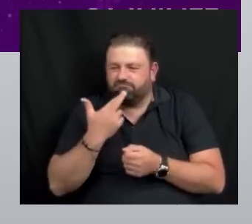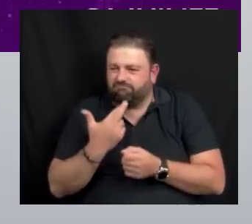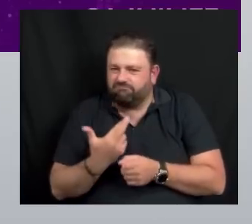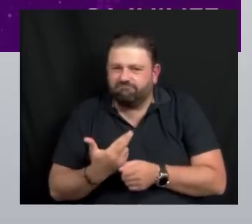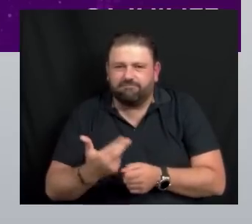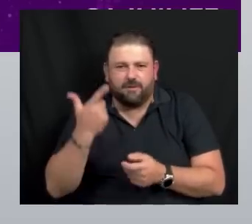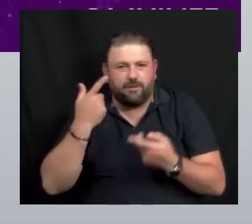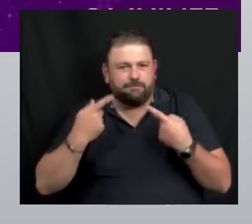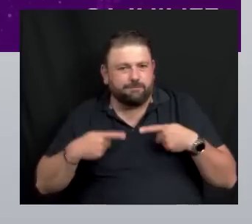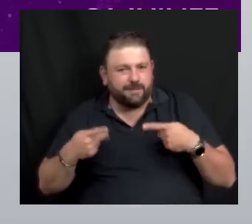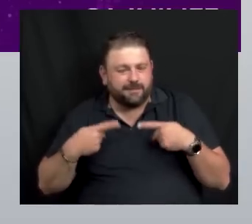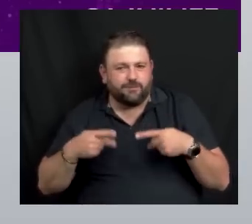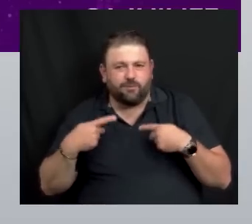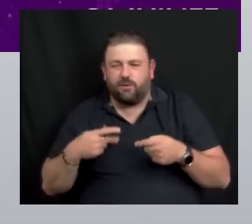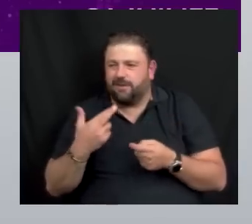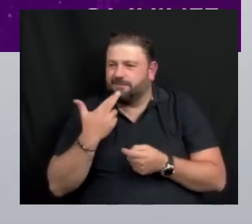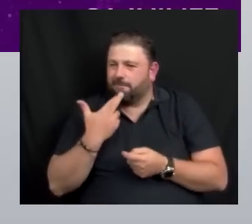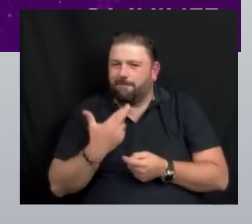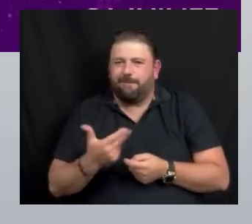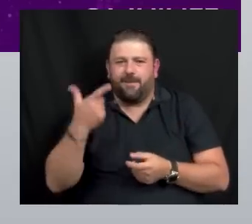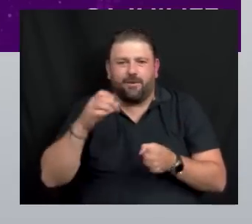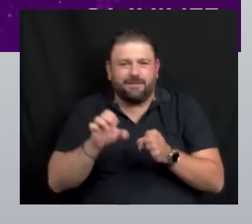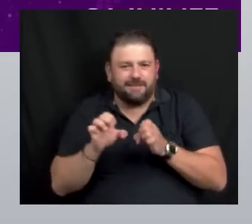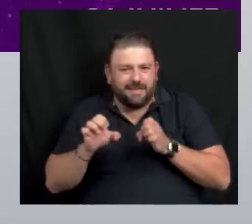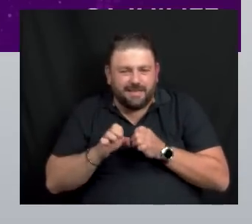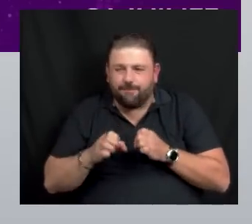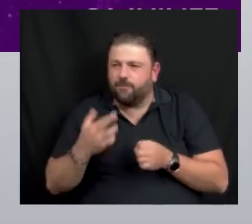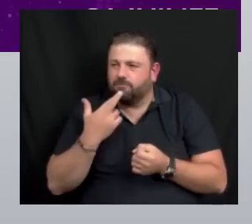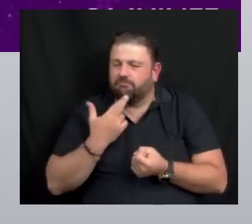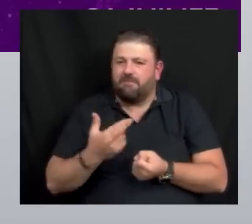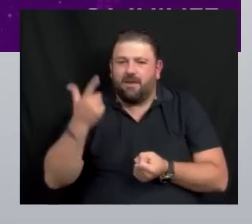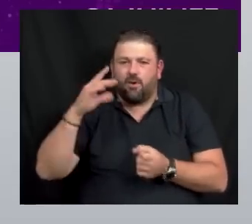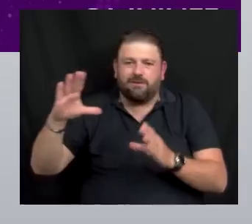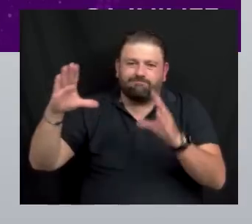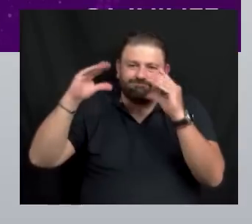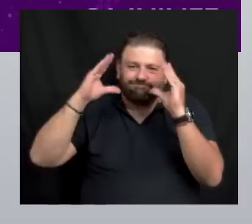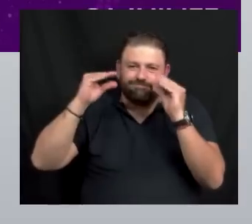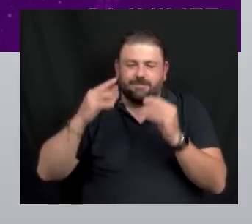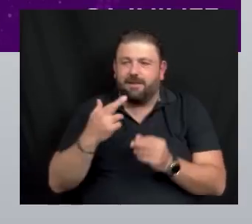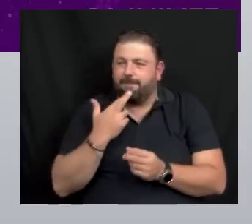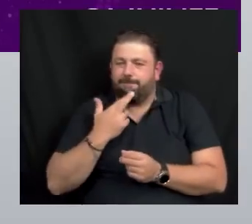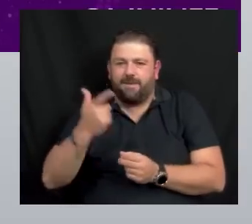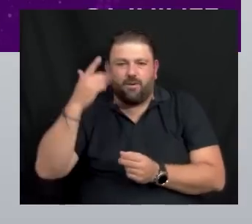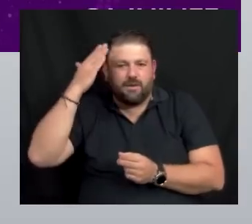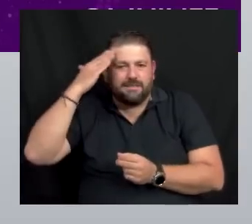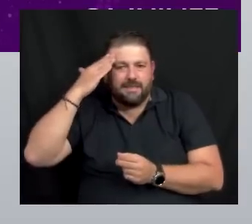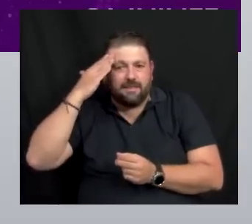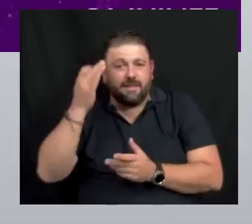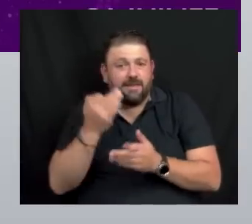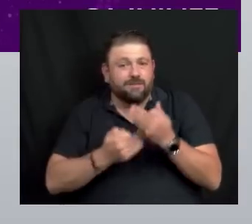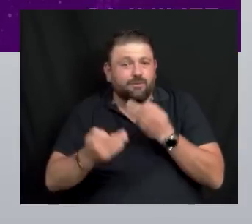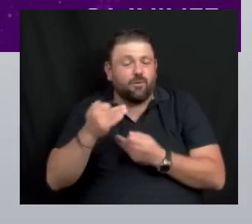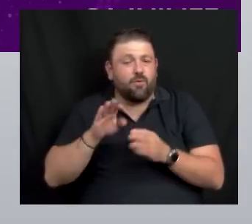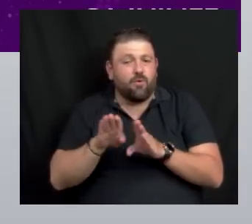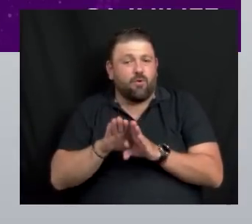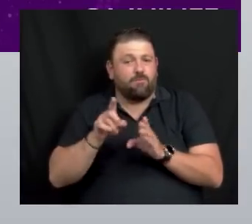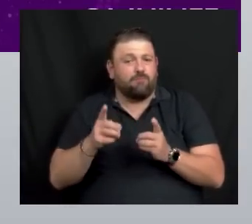capacitadores, con la mejor gente que de todo corazón, pero con un profesionalismo que te